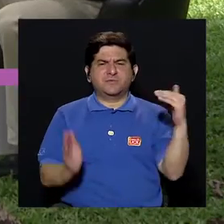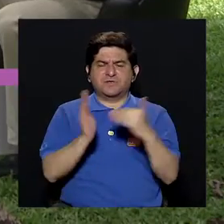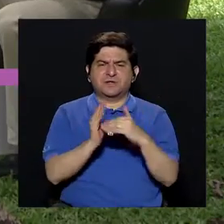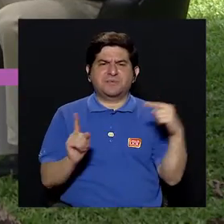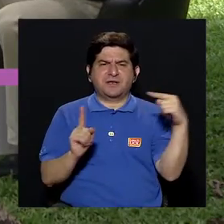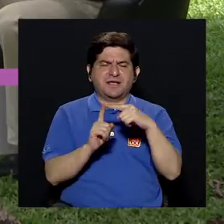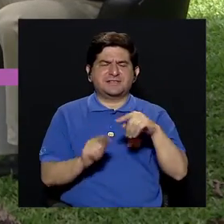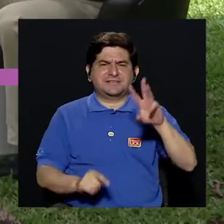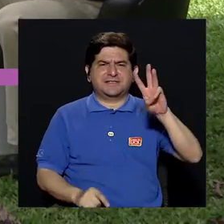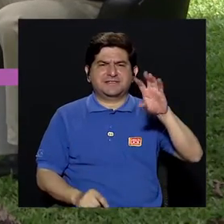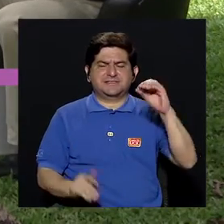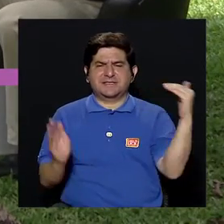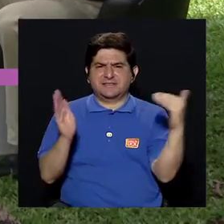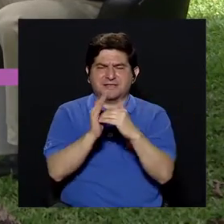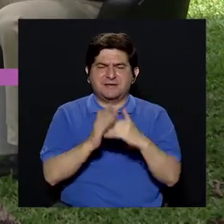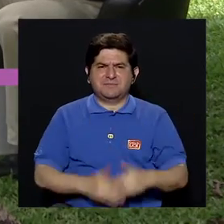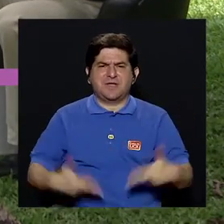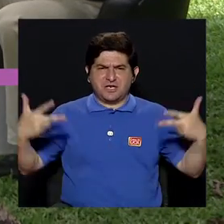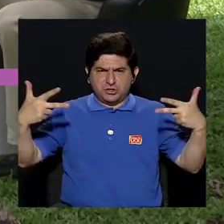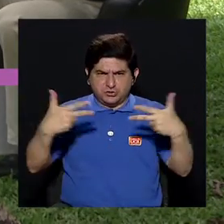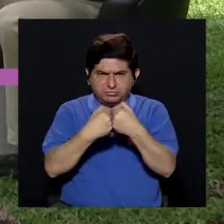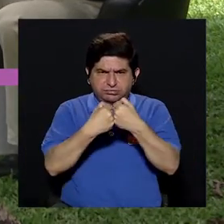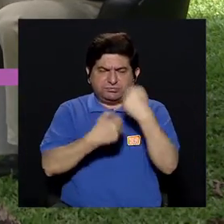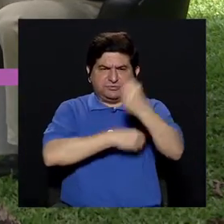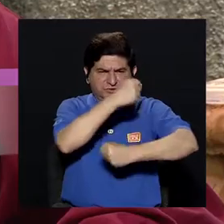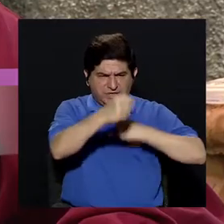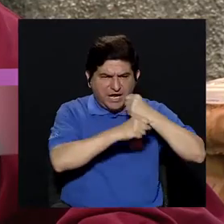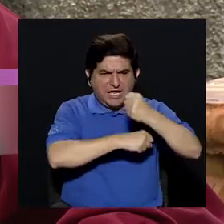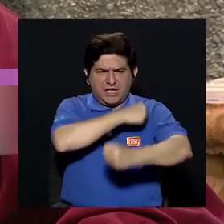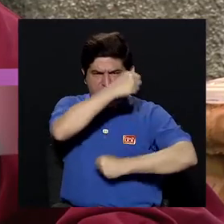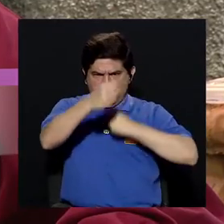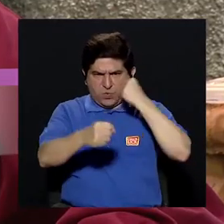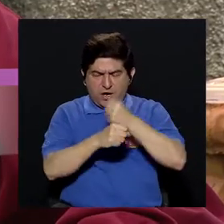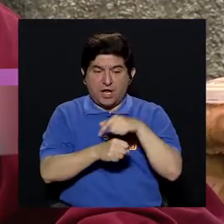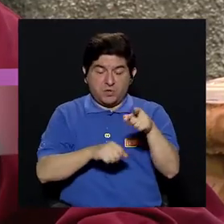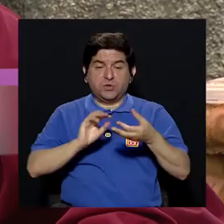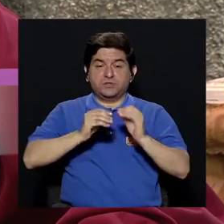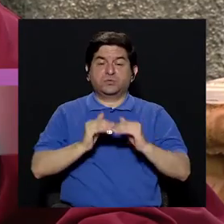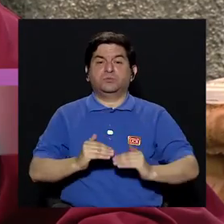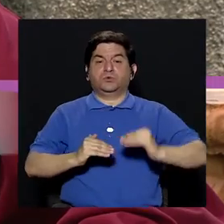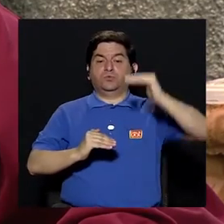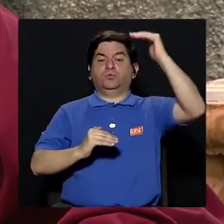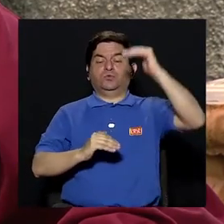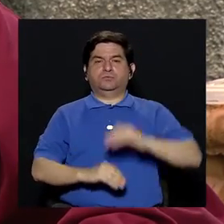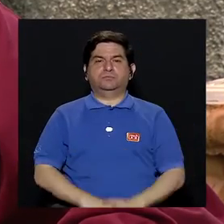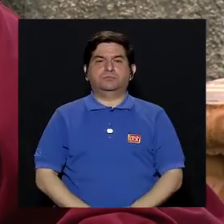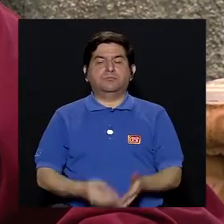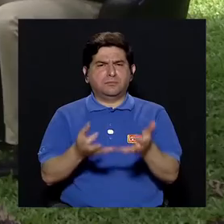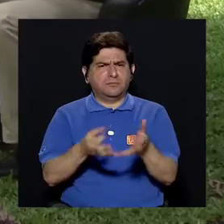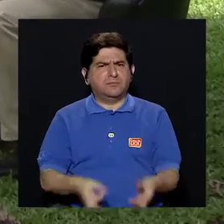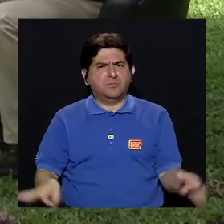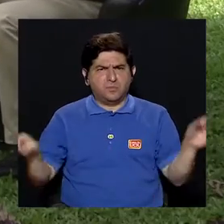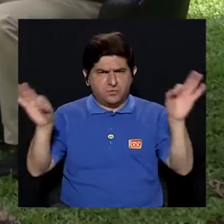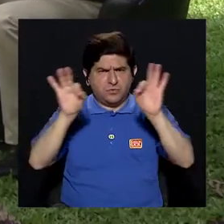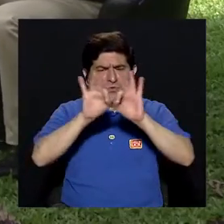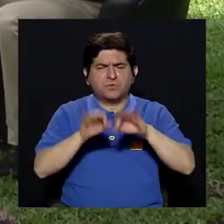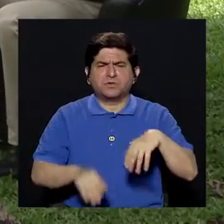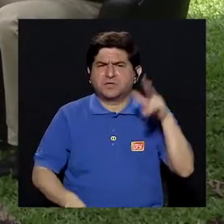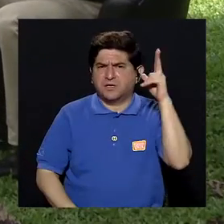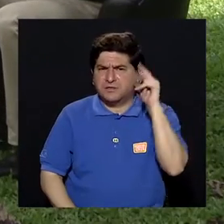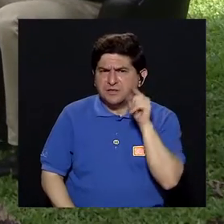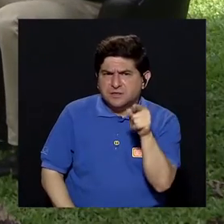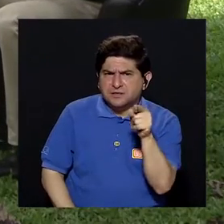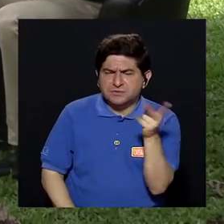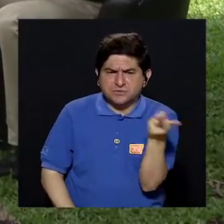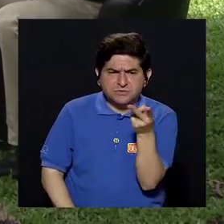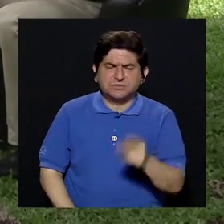50.000 a 60.000 choques anualmente, ¿verdad? Que es una cifra bastante alta. Es importante, ahora que los